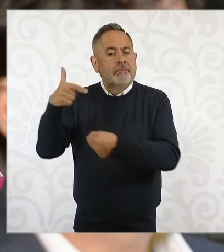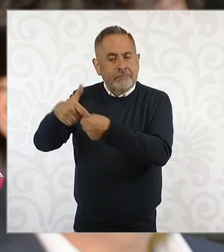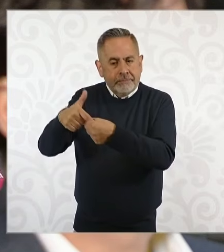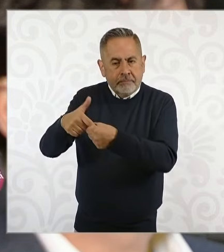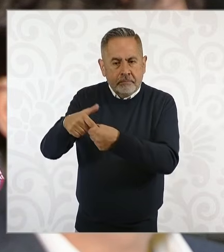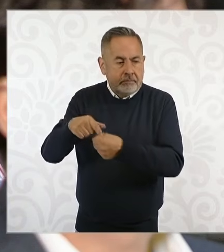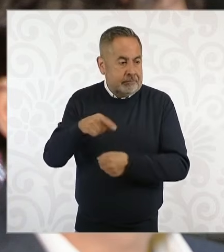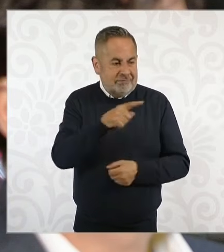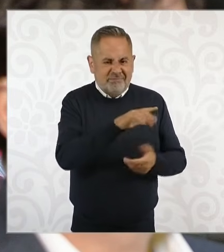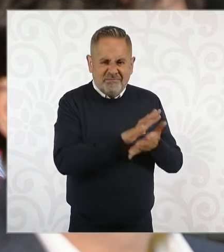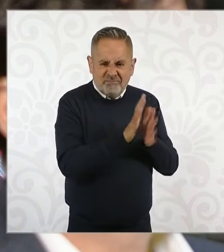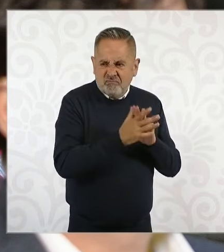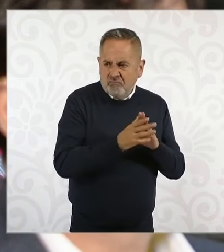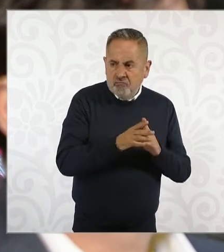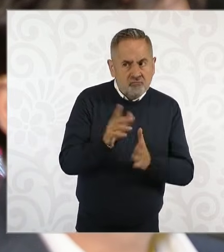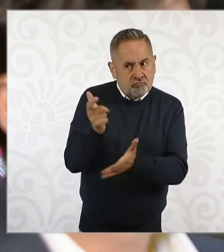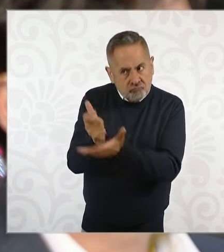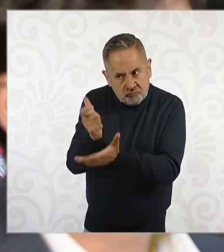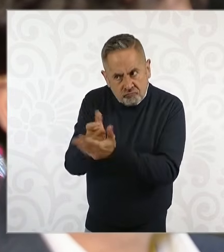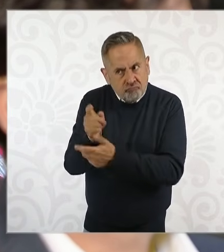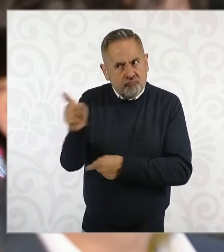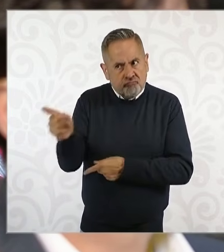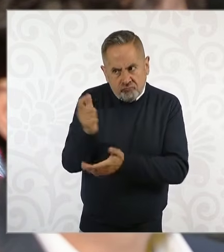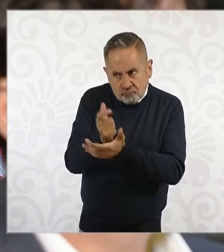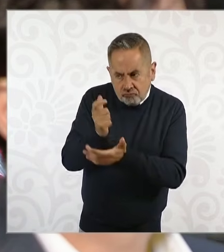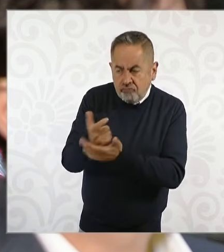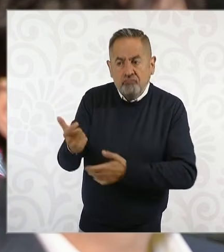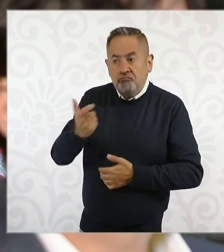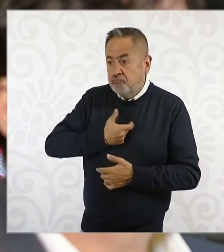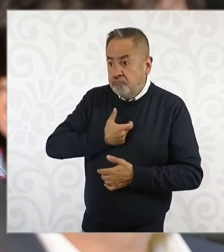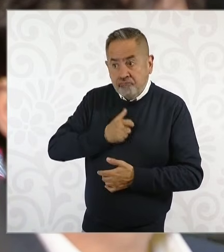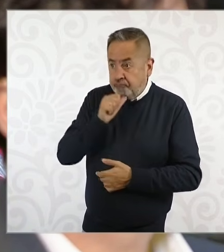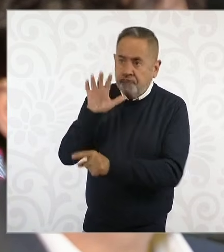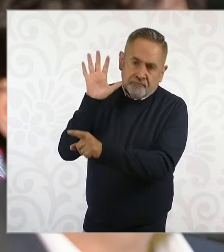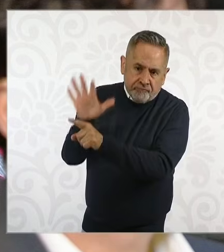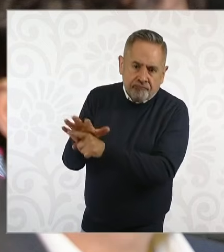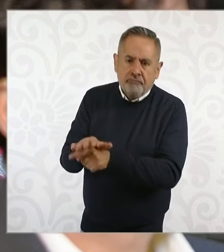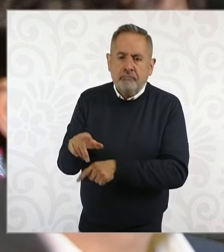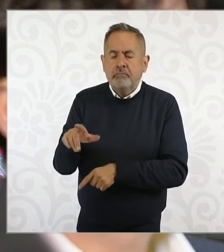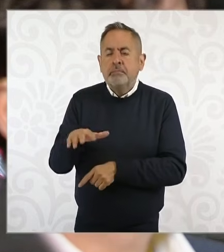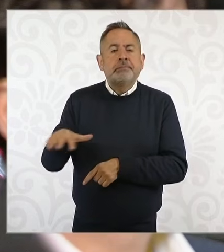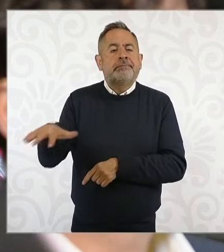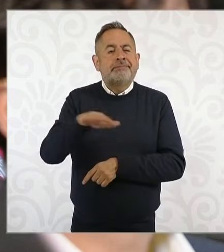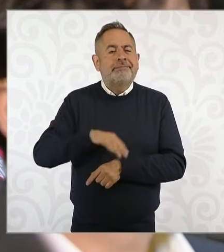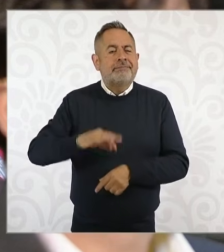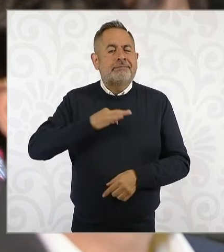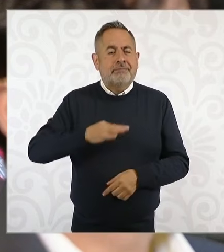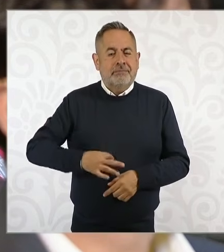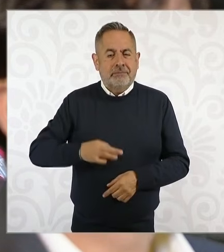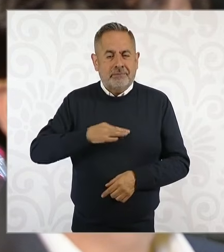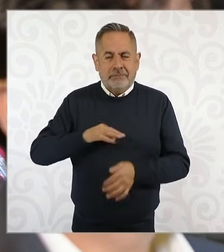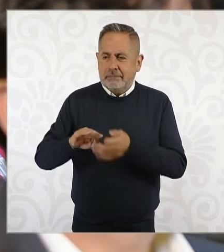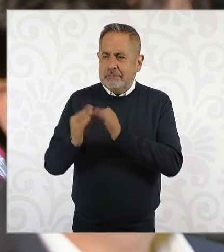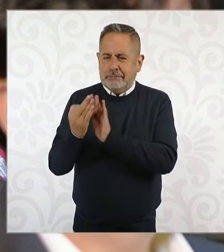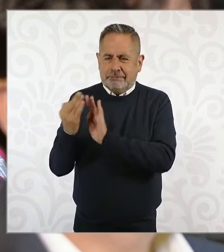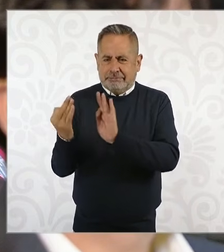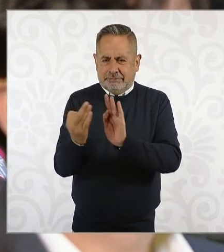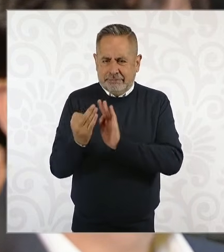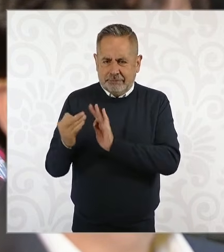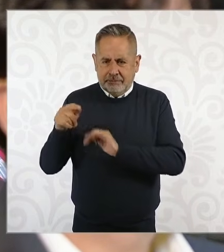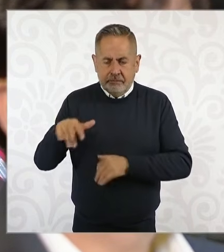gaseros, principalmente de las zonas conurbadas a Toluca, en aquella parte del estado.